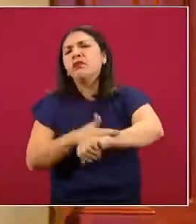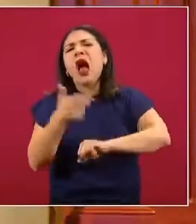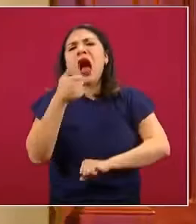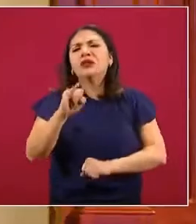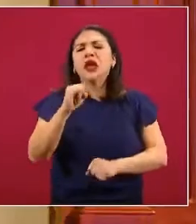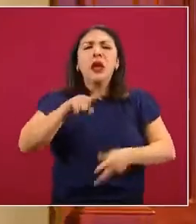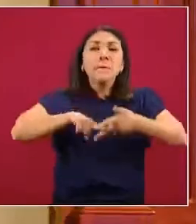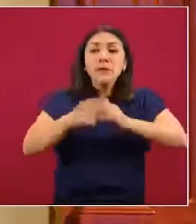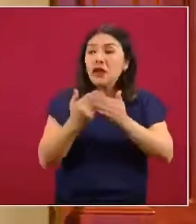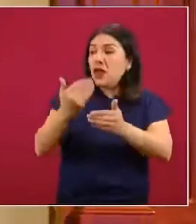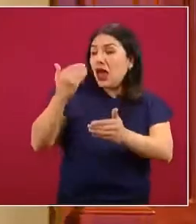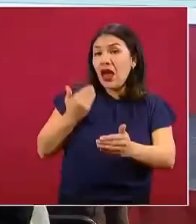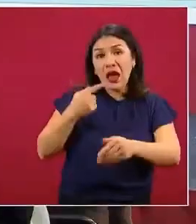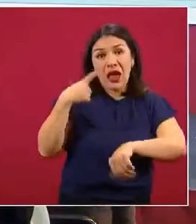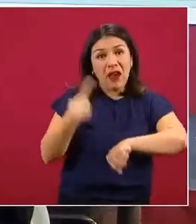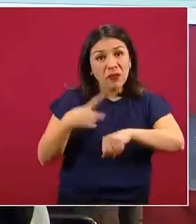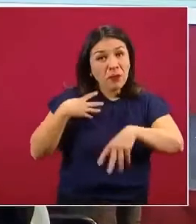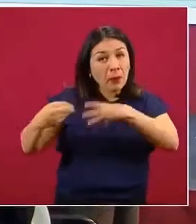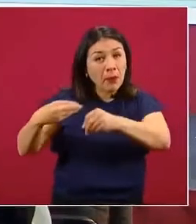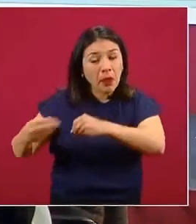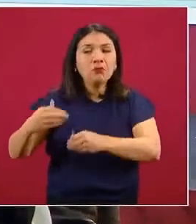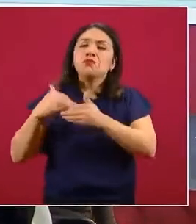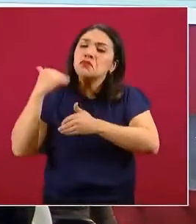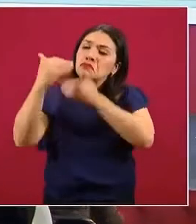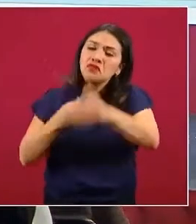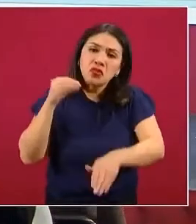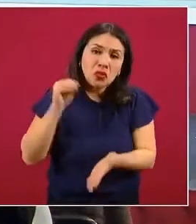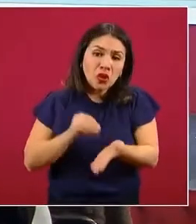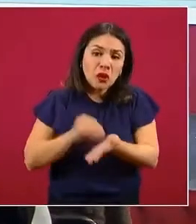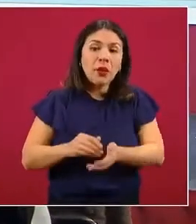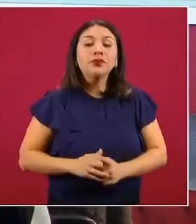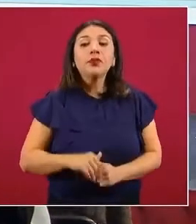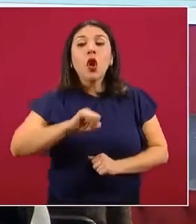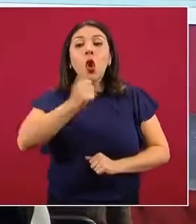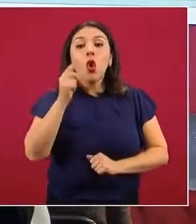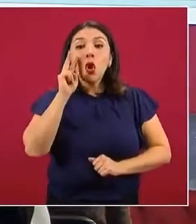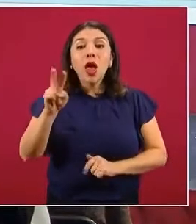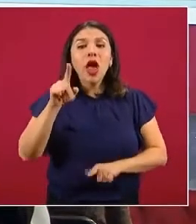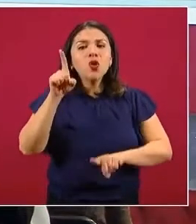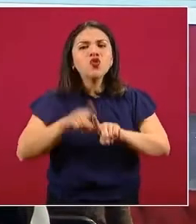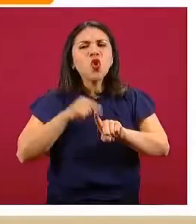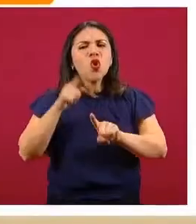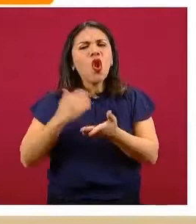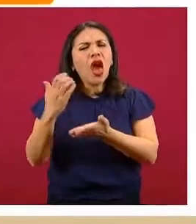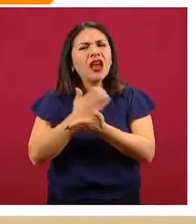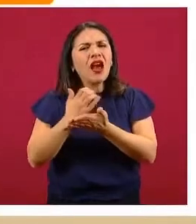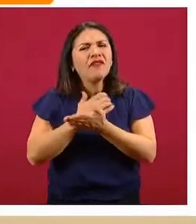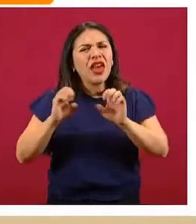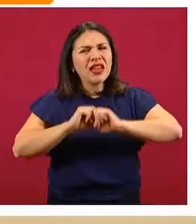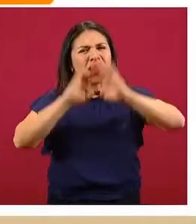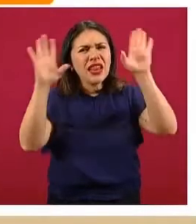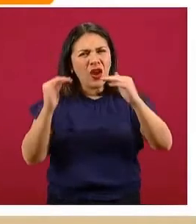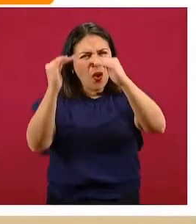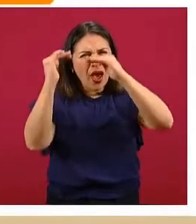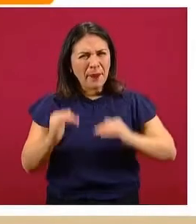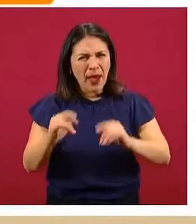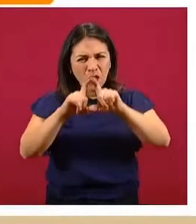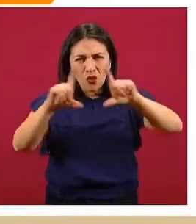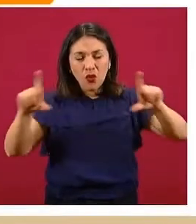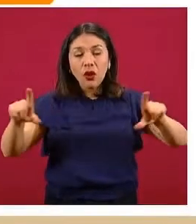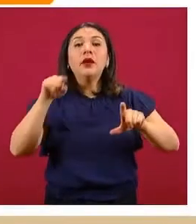país desde que inició la epidemia. En las barras de color marrón claro, café